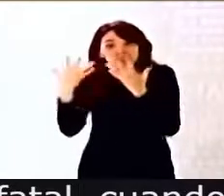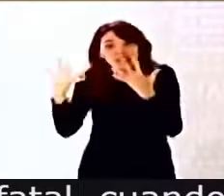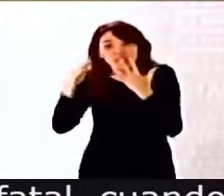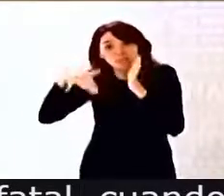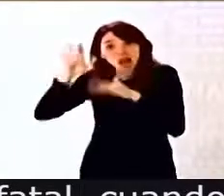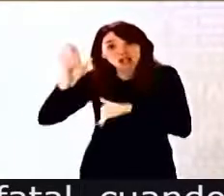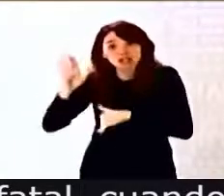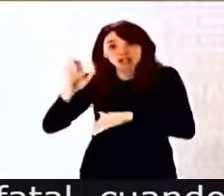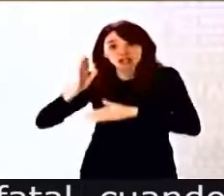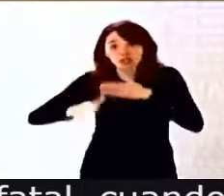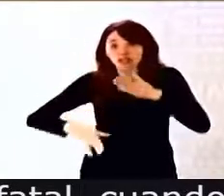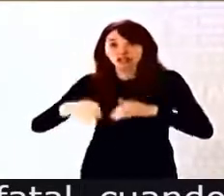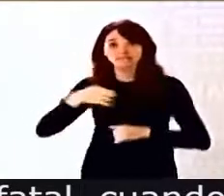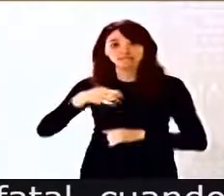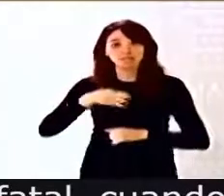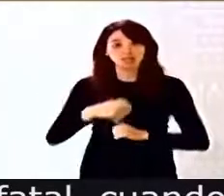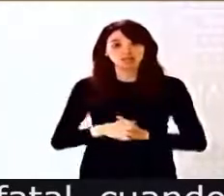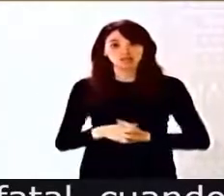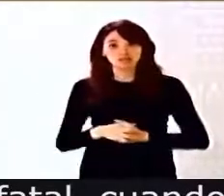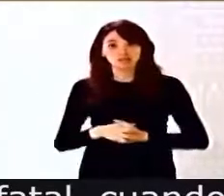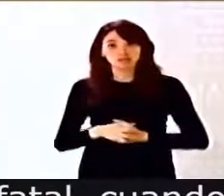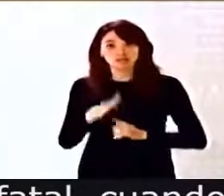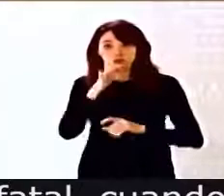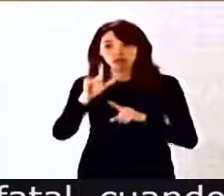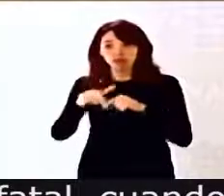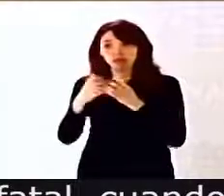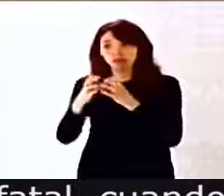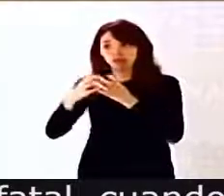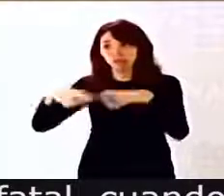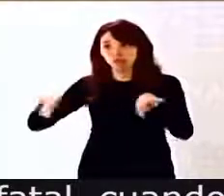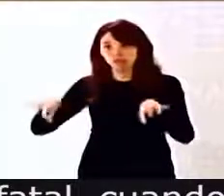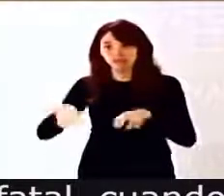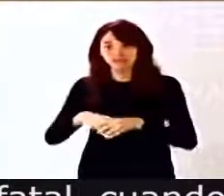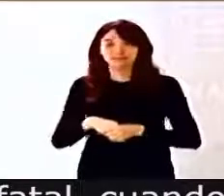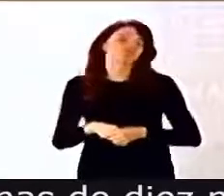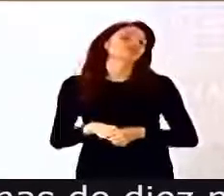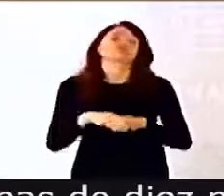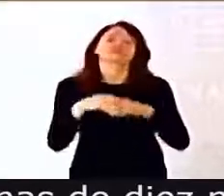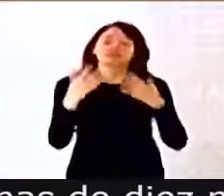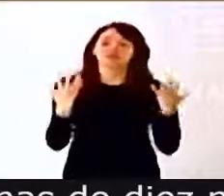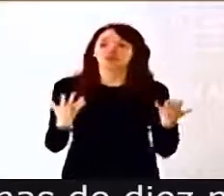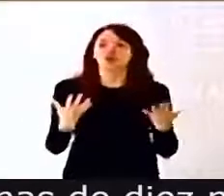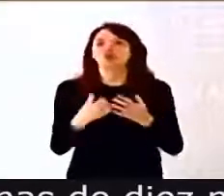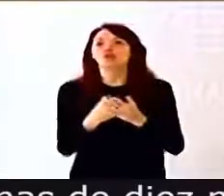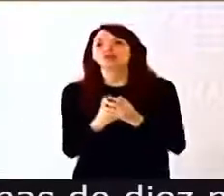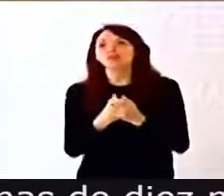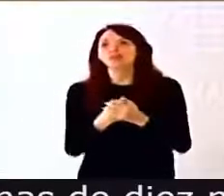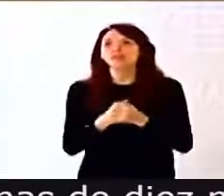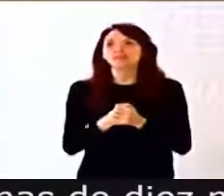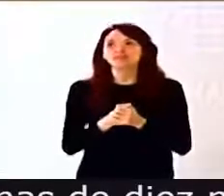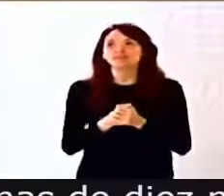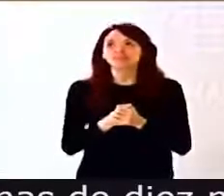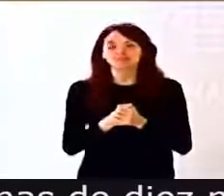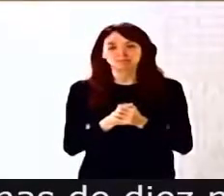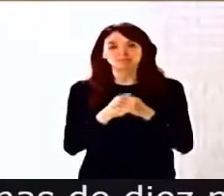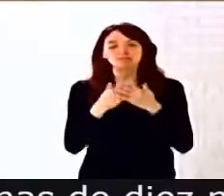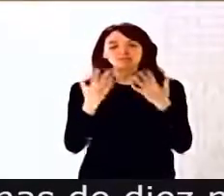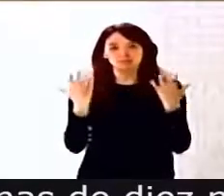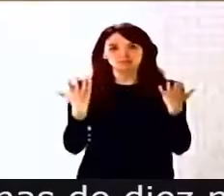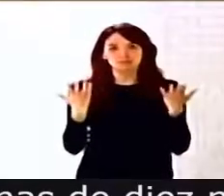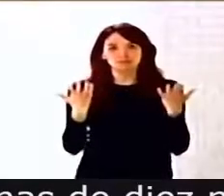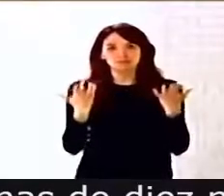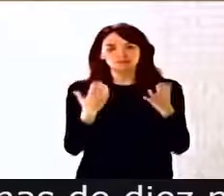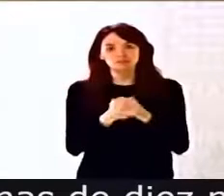podemos limitar a 10, porque romperíamos las familias. Digo, ¿vale? Por lo